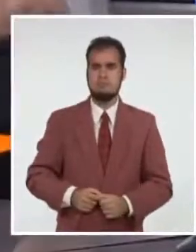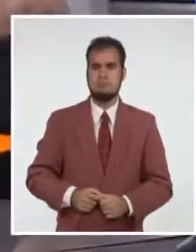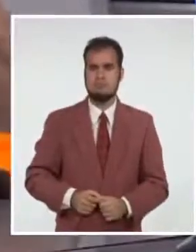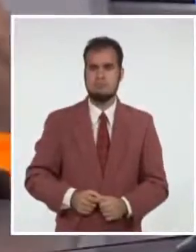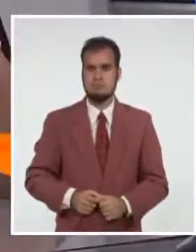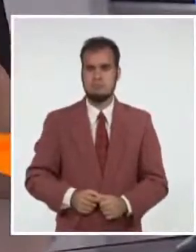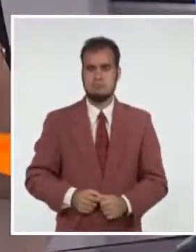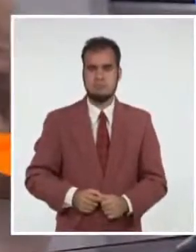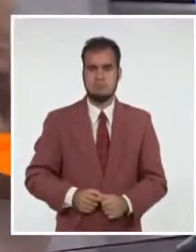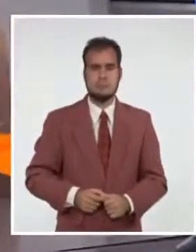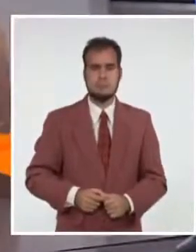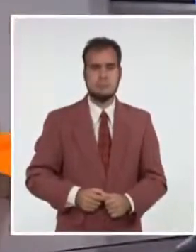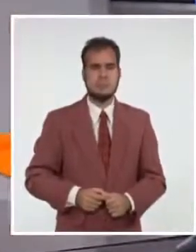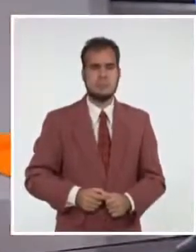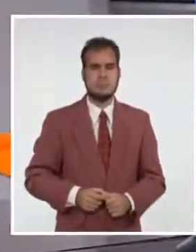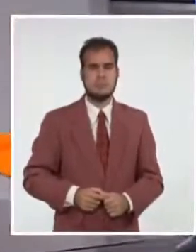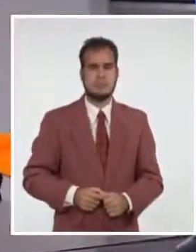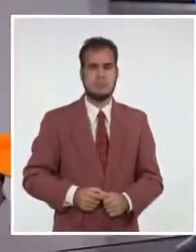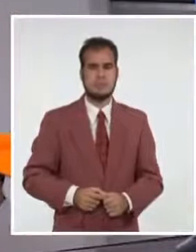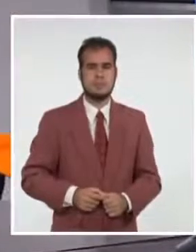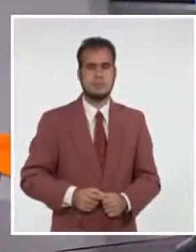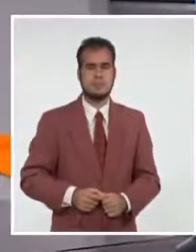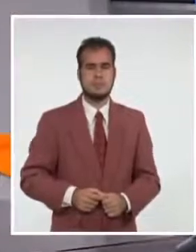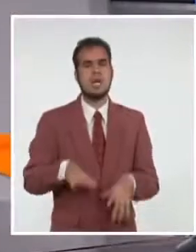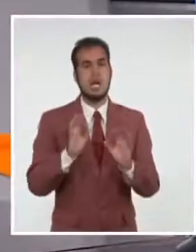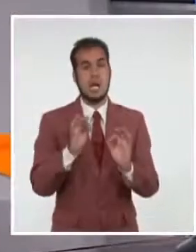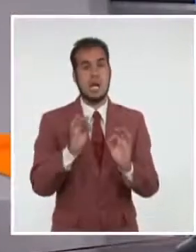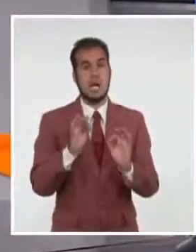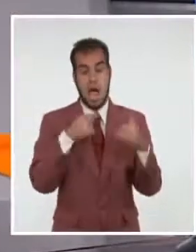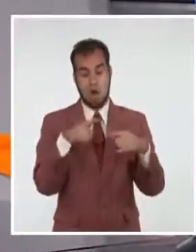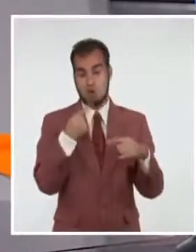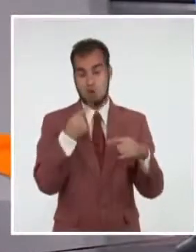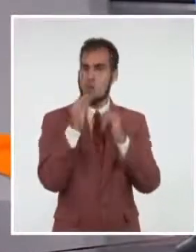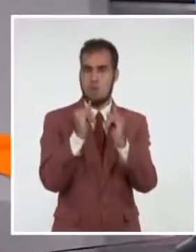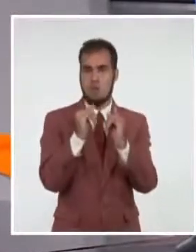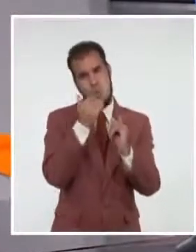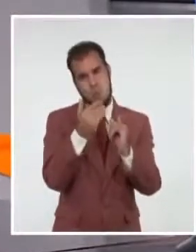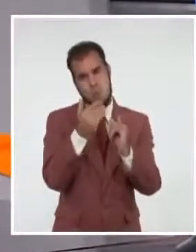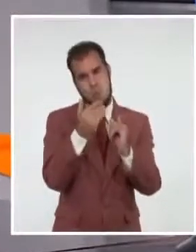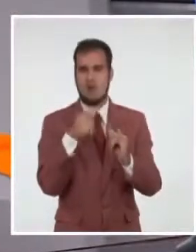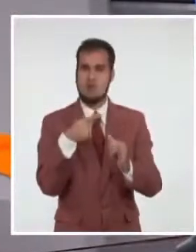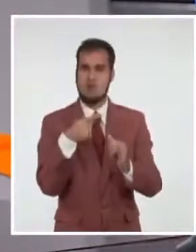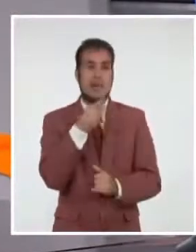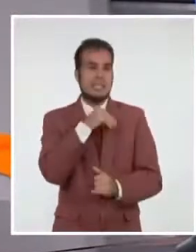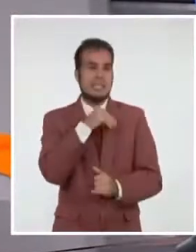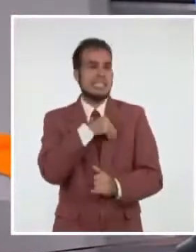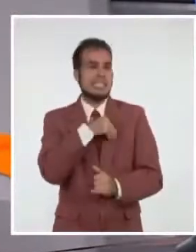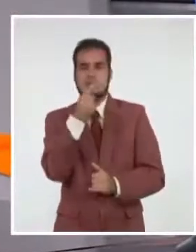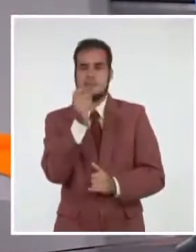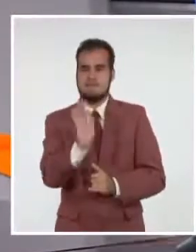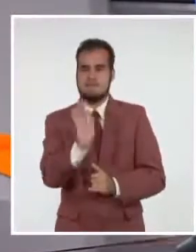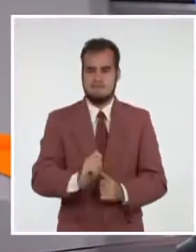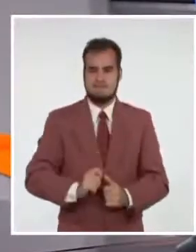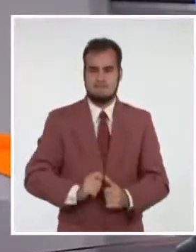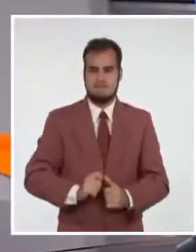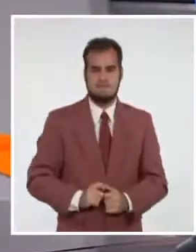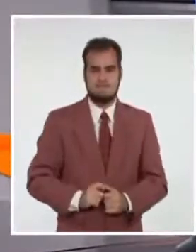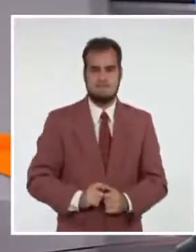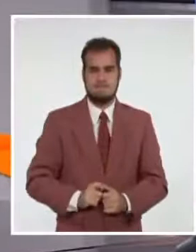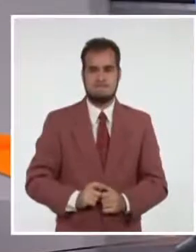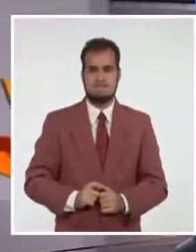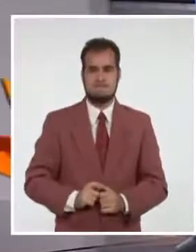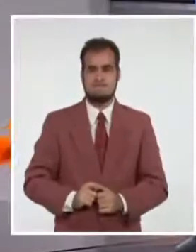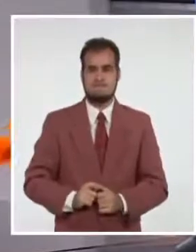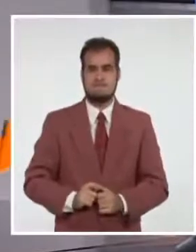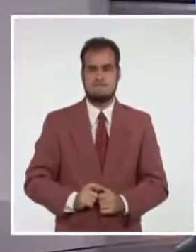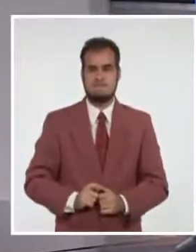noticia que siempre nos gusta, es una parte que nos gusta del tema, porque además seguimos poniendo todas las dosis que estamos produciendo. La